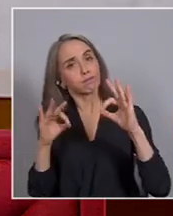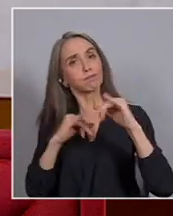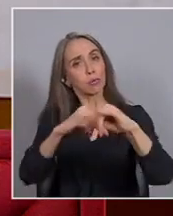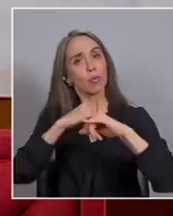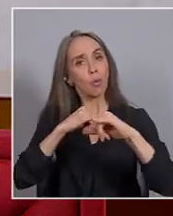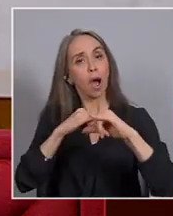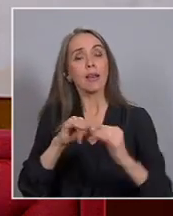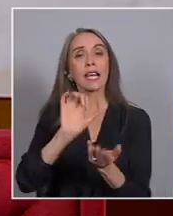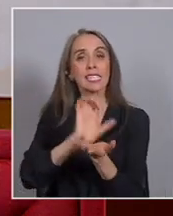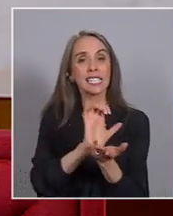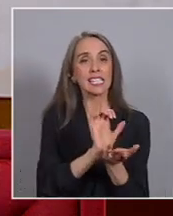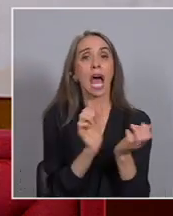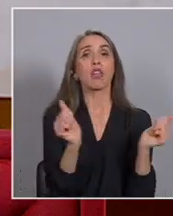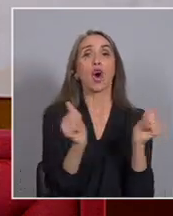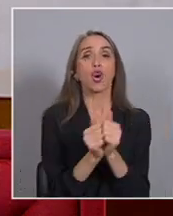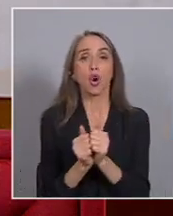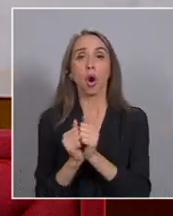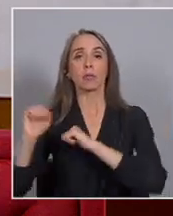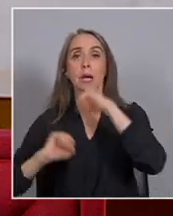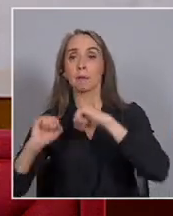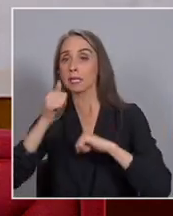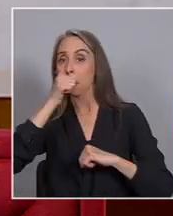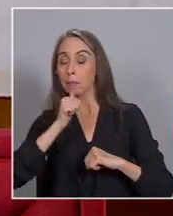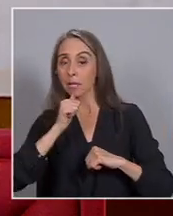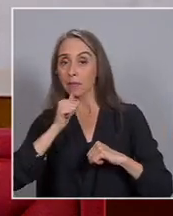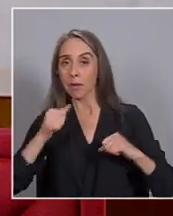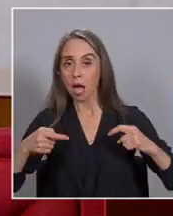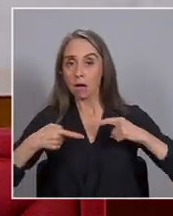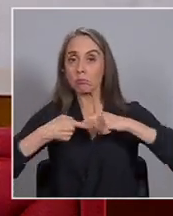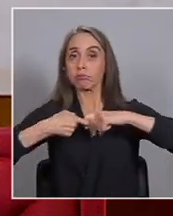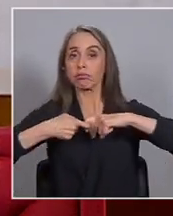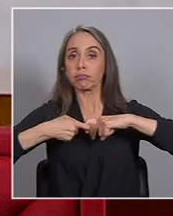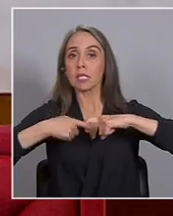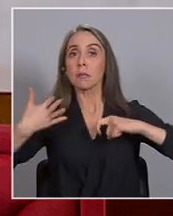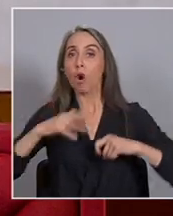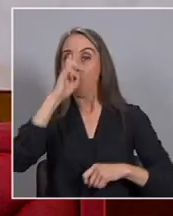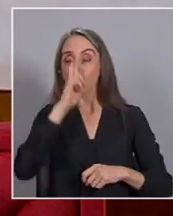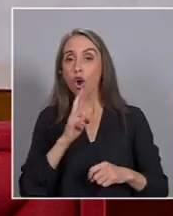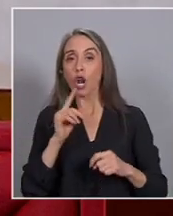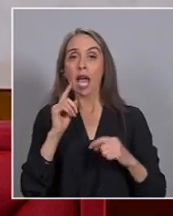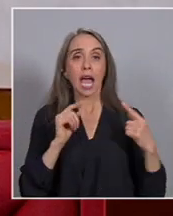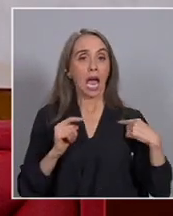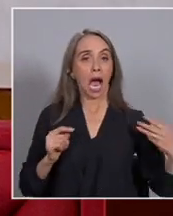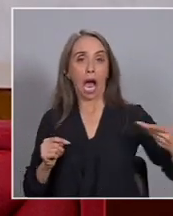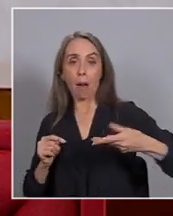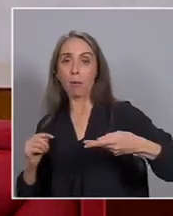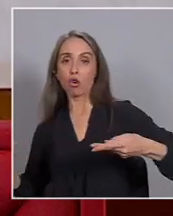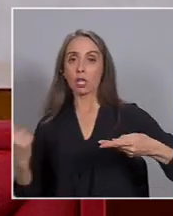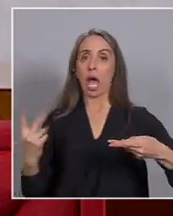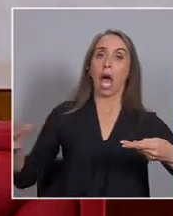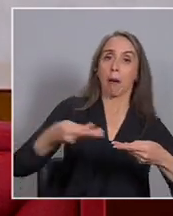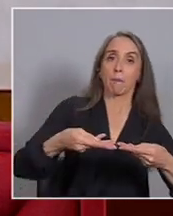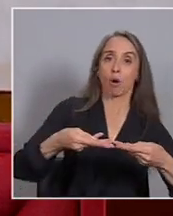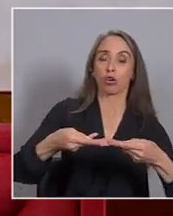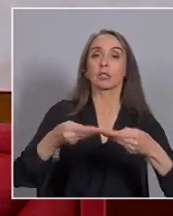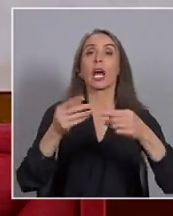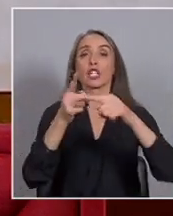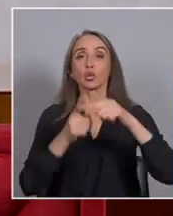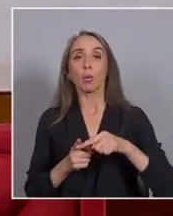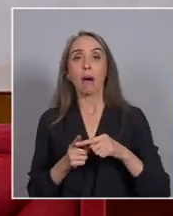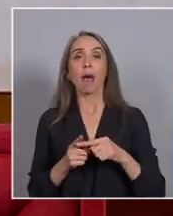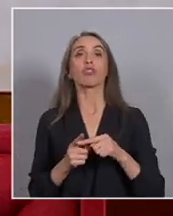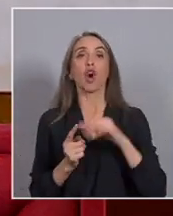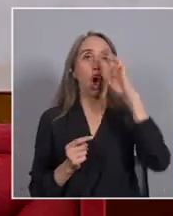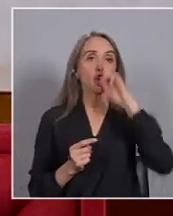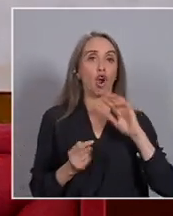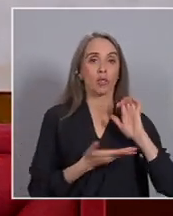Estado, junto con los privados, tienen un rol fundamental en que cada uno aporta lo suyo y en donde la suma de los dos